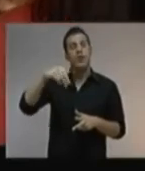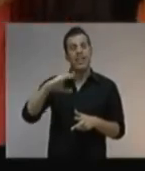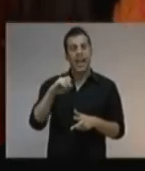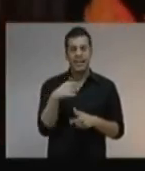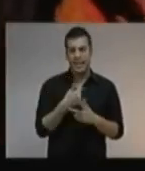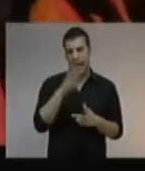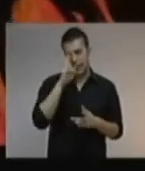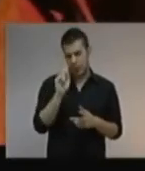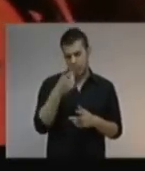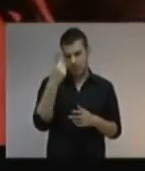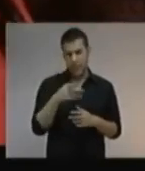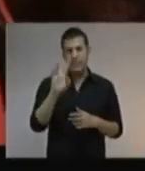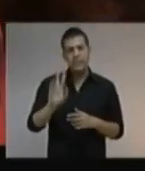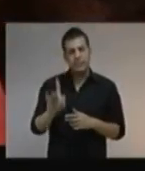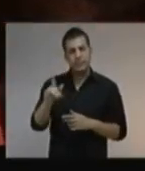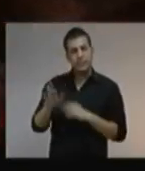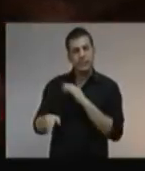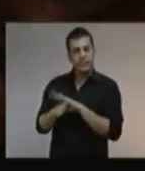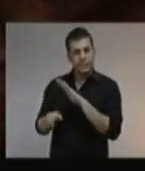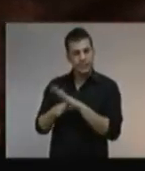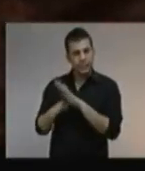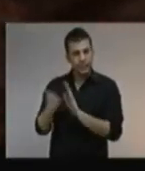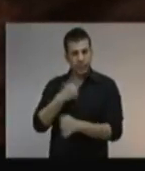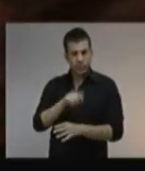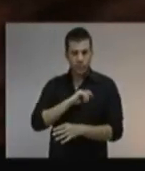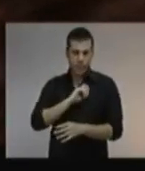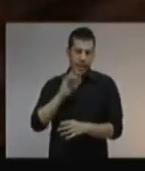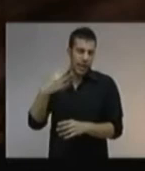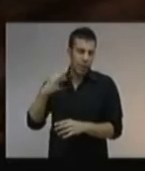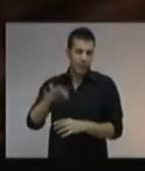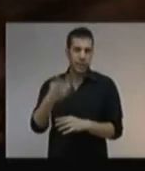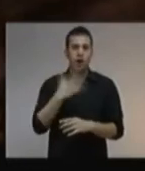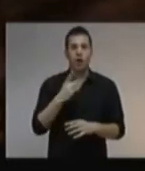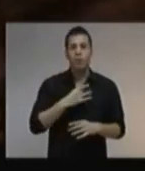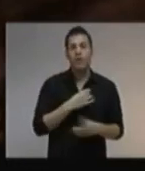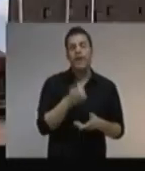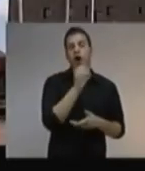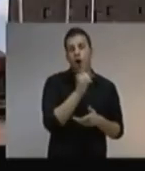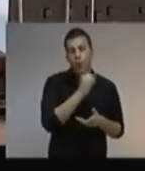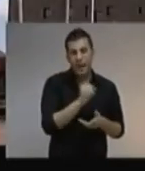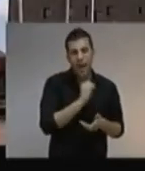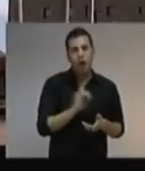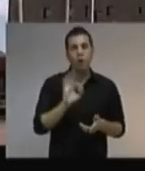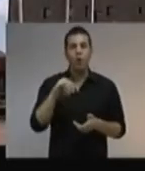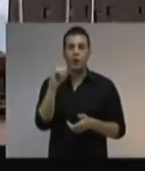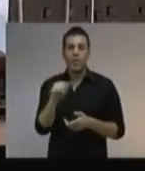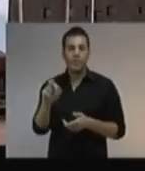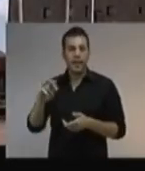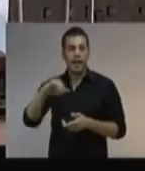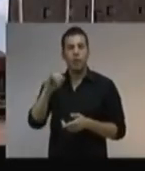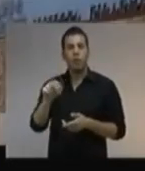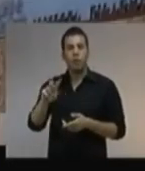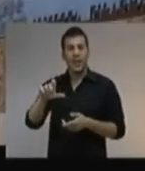funcionamiento en Las Palmas de Gran Canaria, y tenemos una temporada musical grande. Tenemos oferta en ópera, tenemos oferta en zarzuela, tenemos la